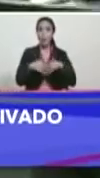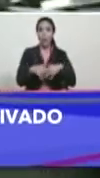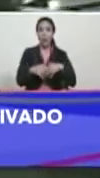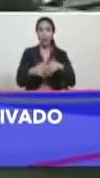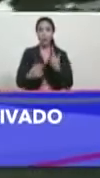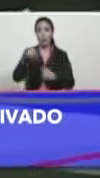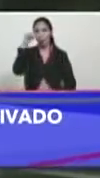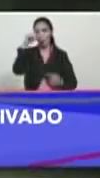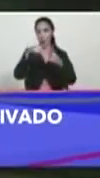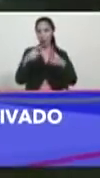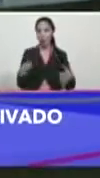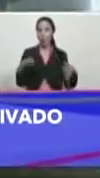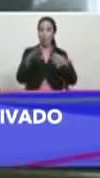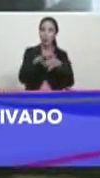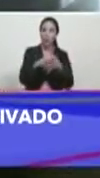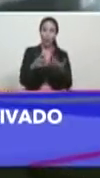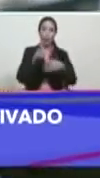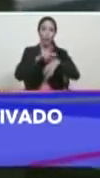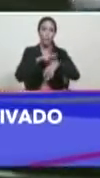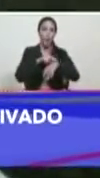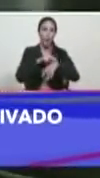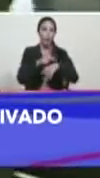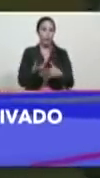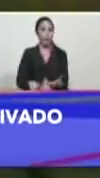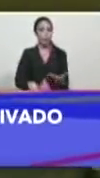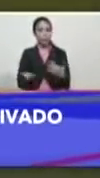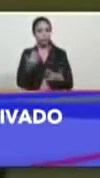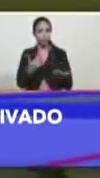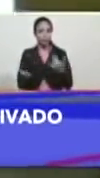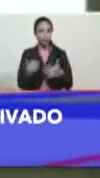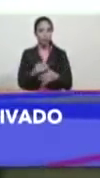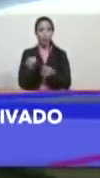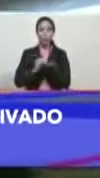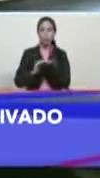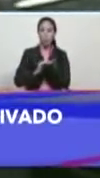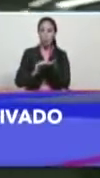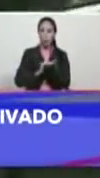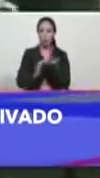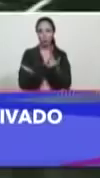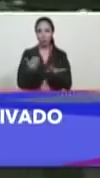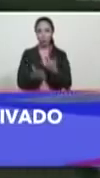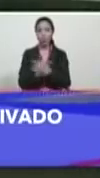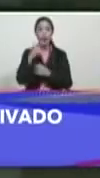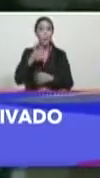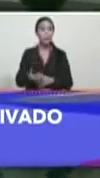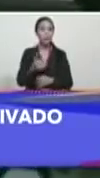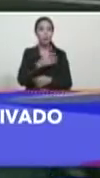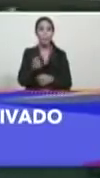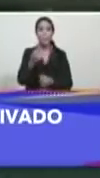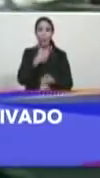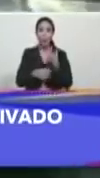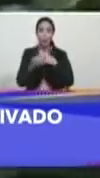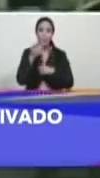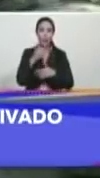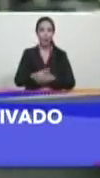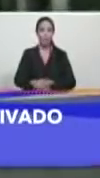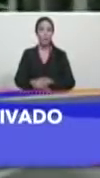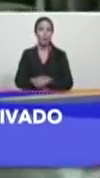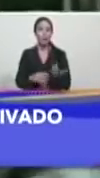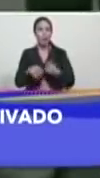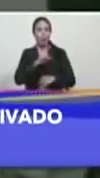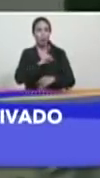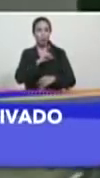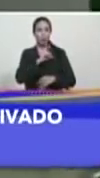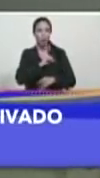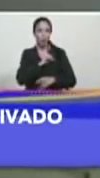poder satisfacer las necesidades de gremio médico y paciente en productos esenciales como son los anticonvulsionantes,